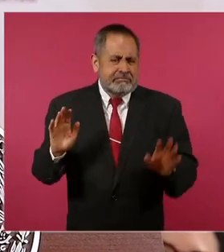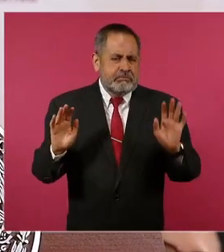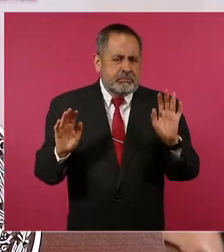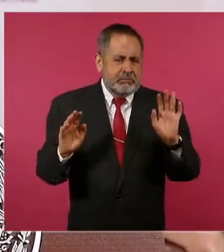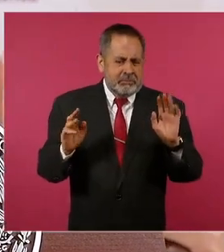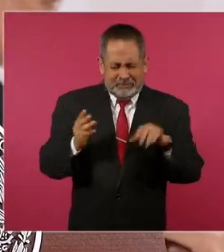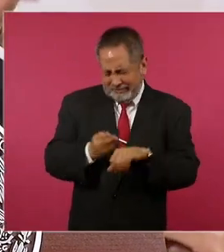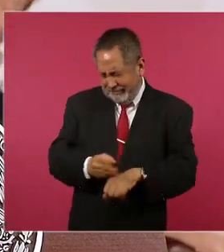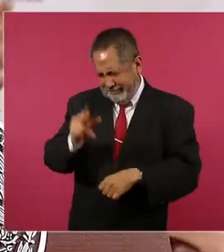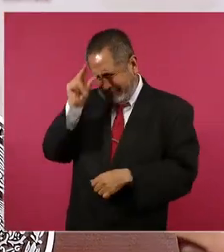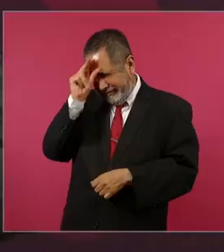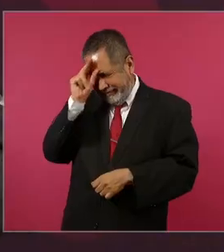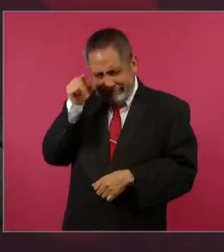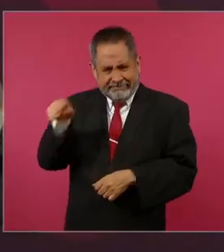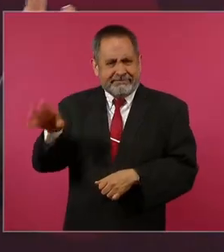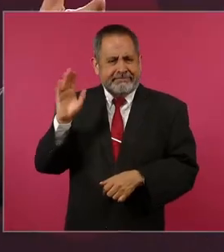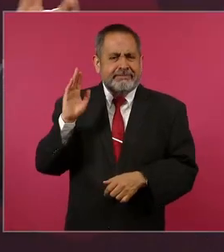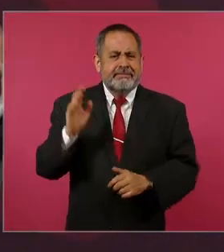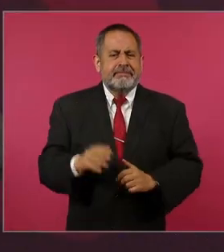mucho, muy inteligente.